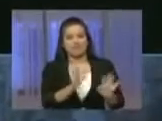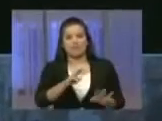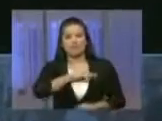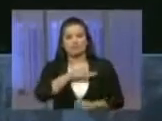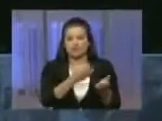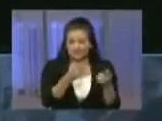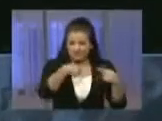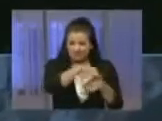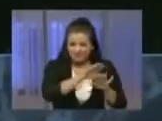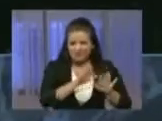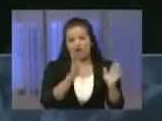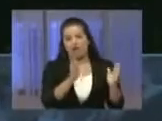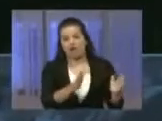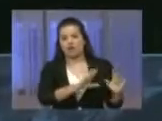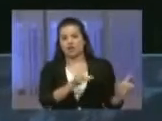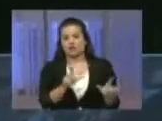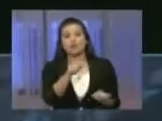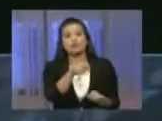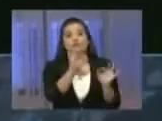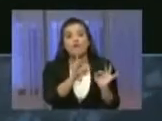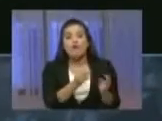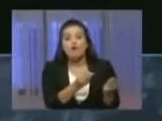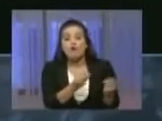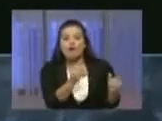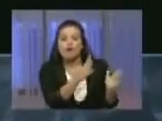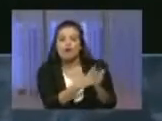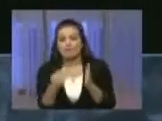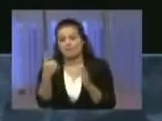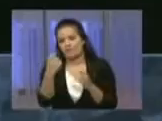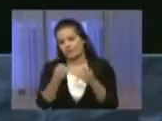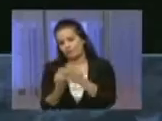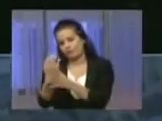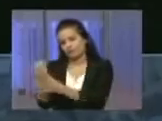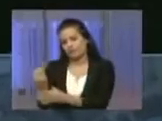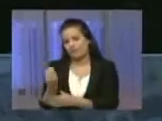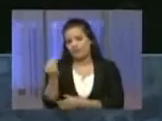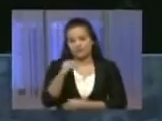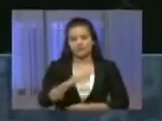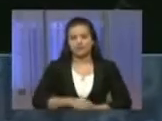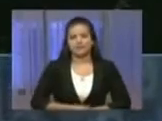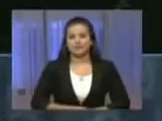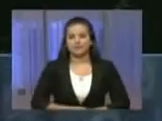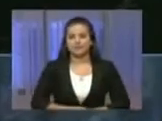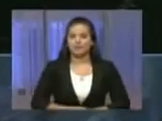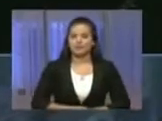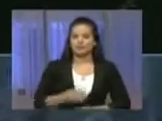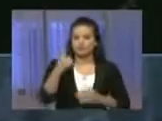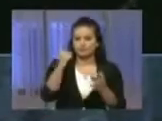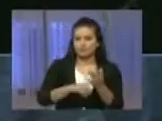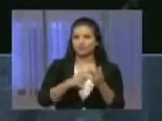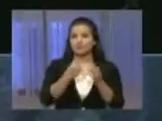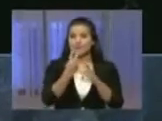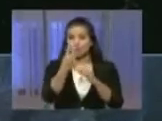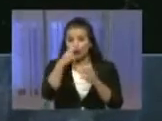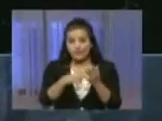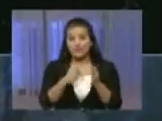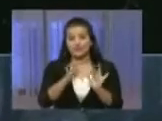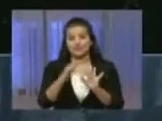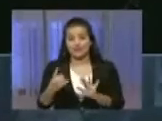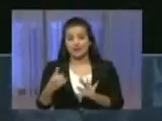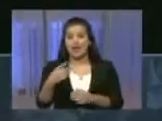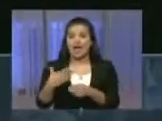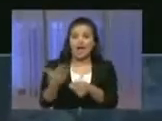modelo es un modelo Yo quiero este año 2016 antes de que amanezca ya el